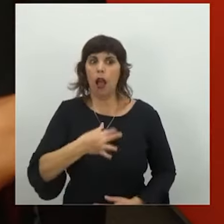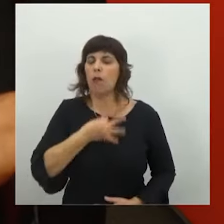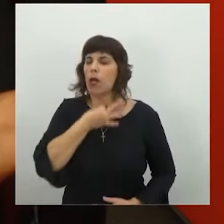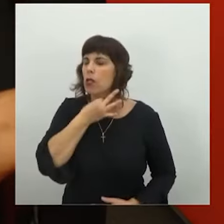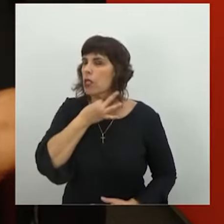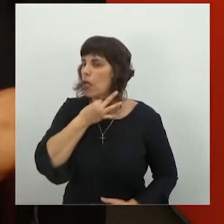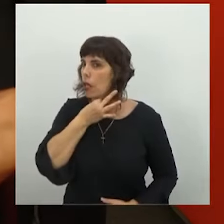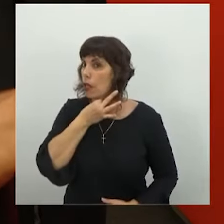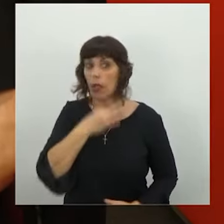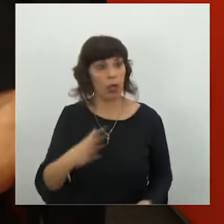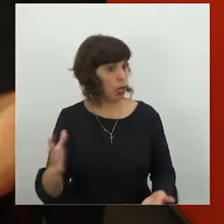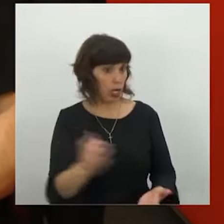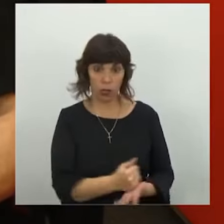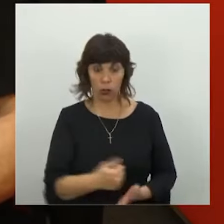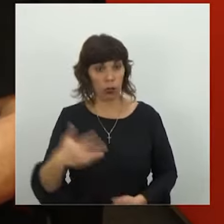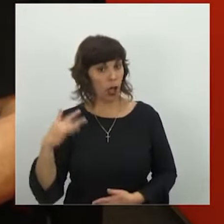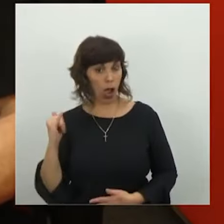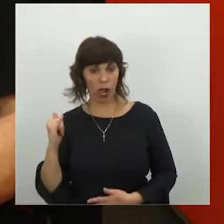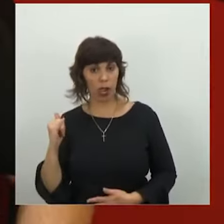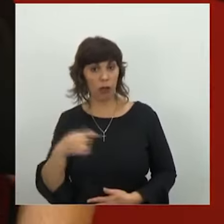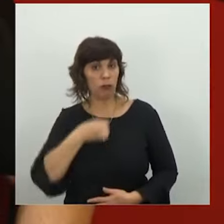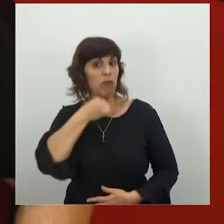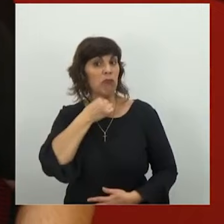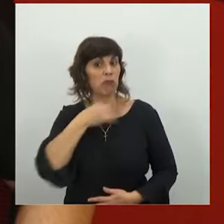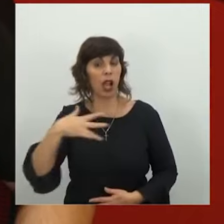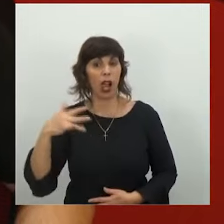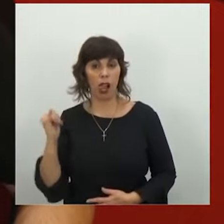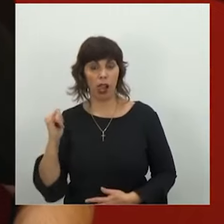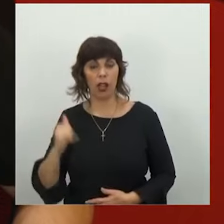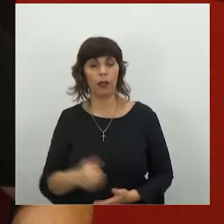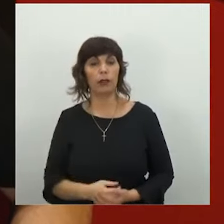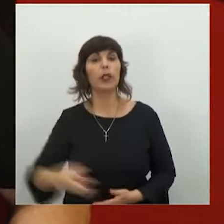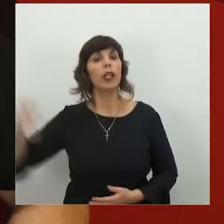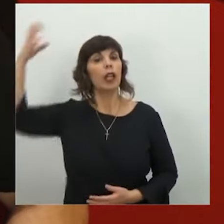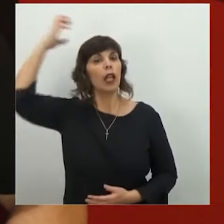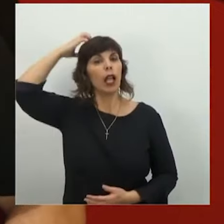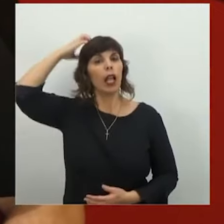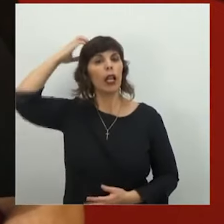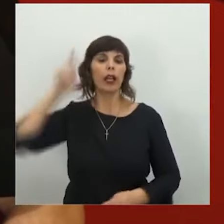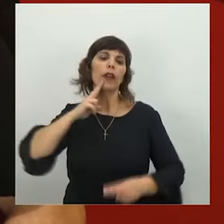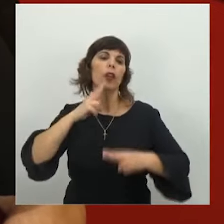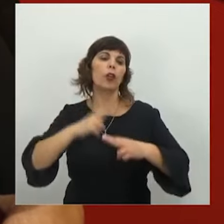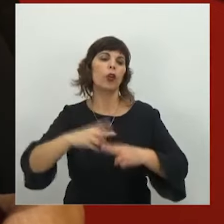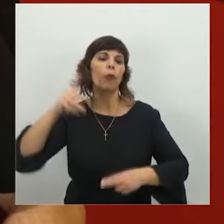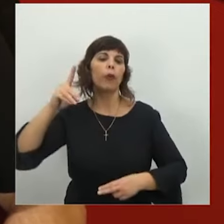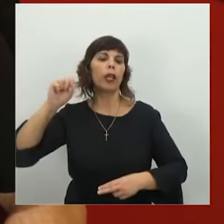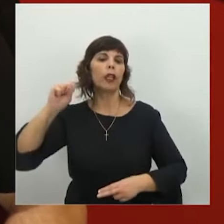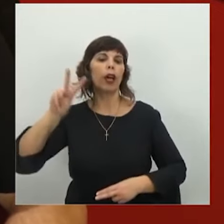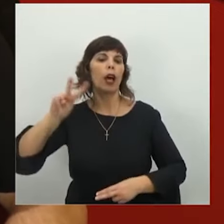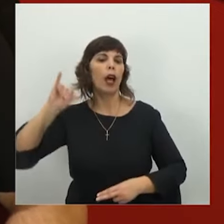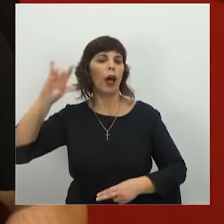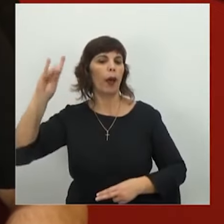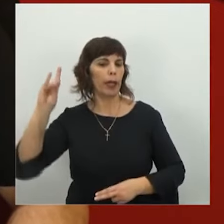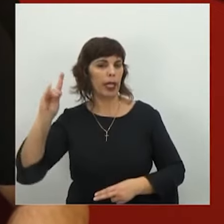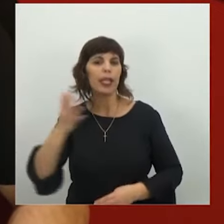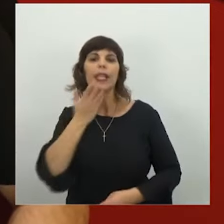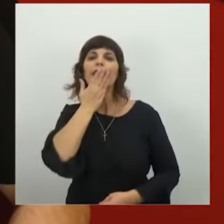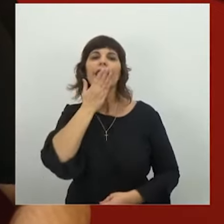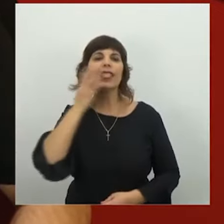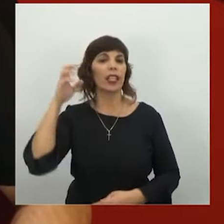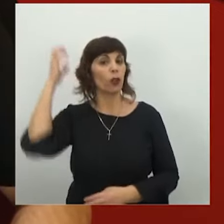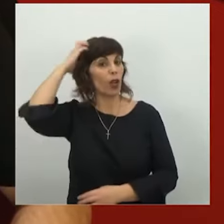sed en nuestra alma. Rey David lo expresa muy bien cuando él está